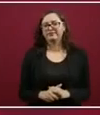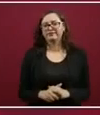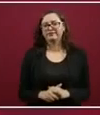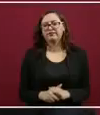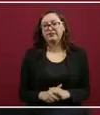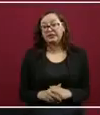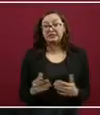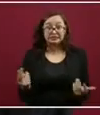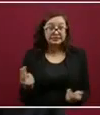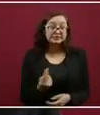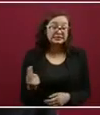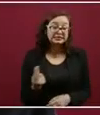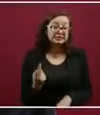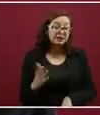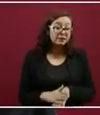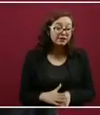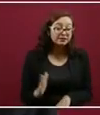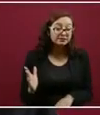necesita,